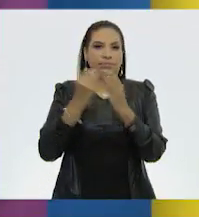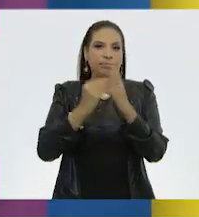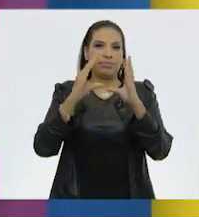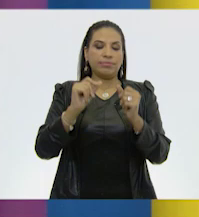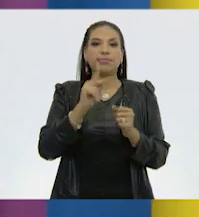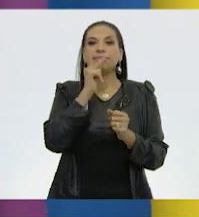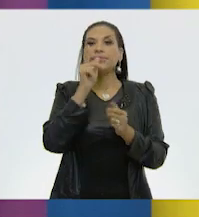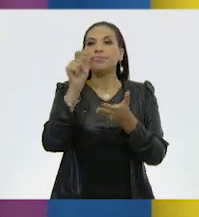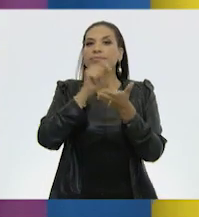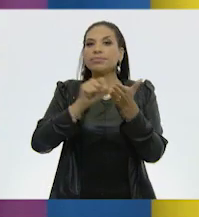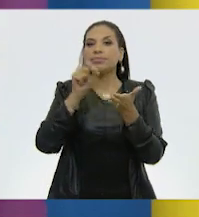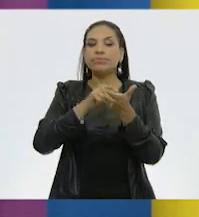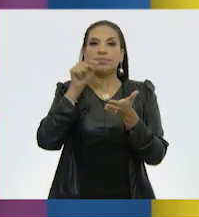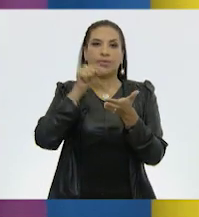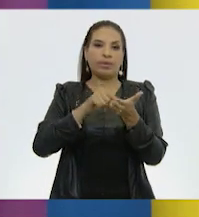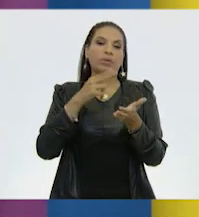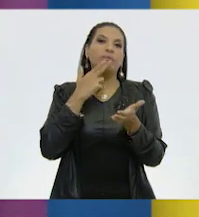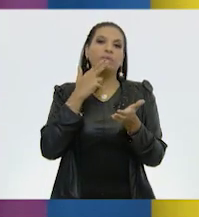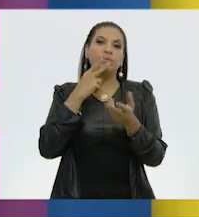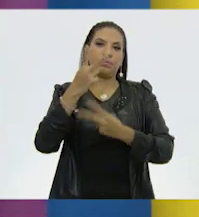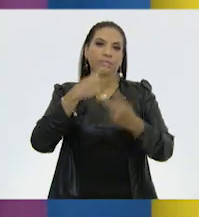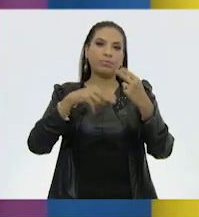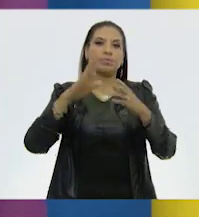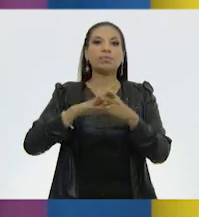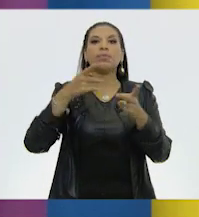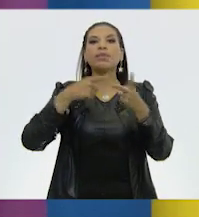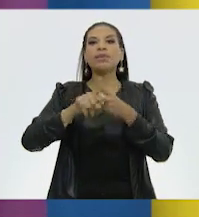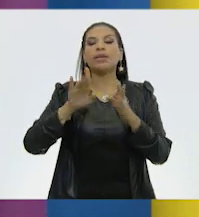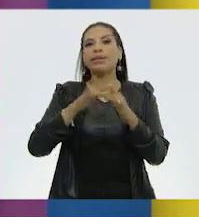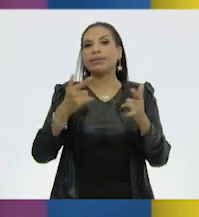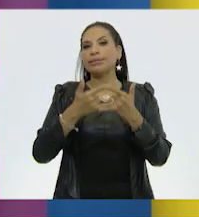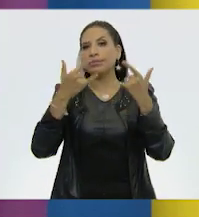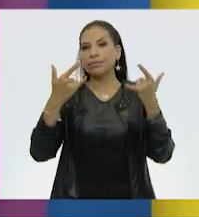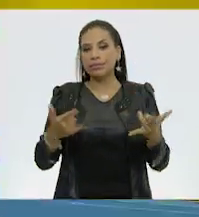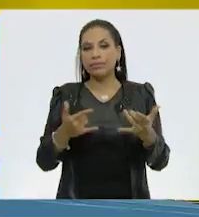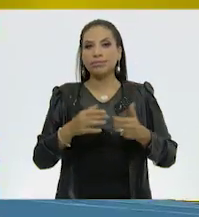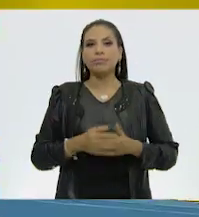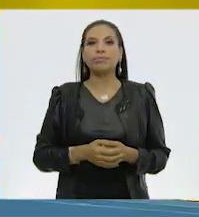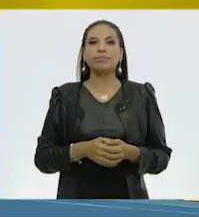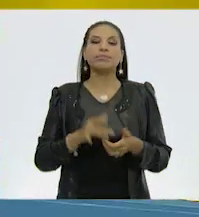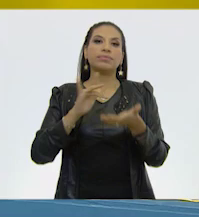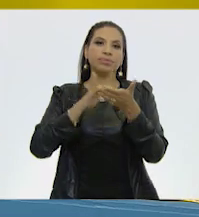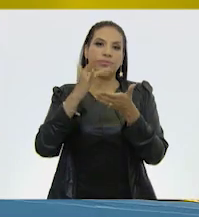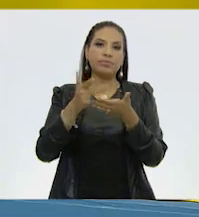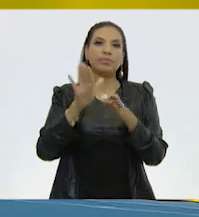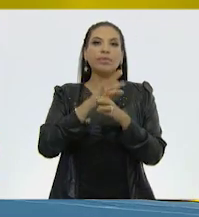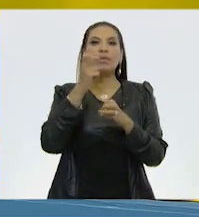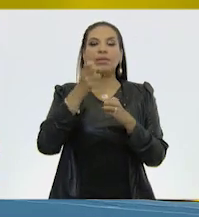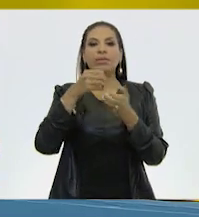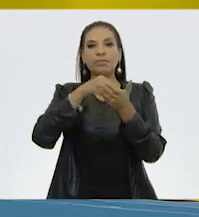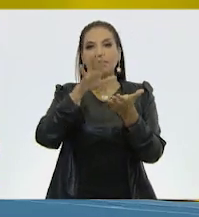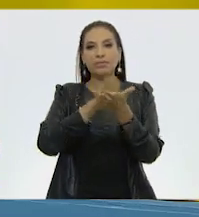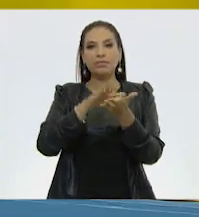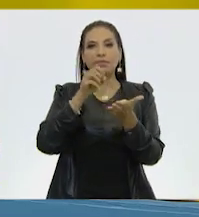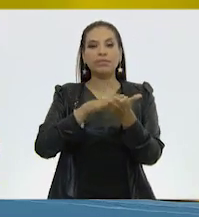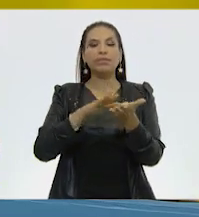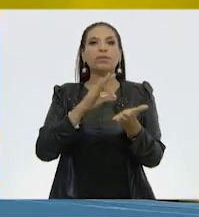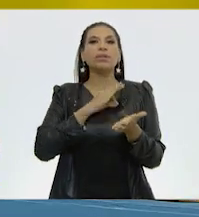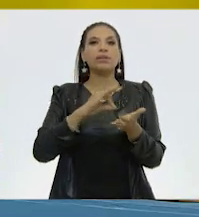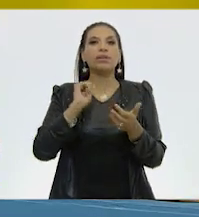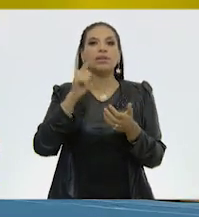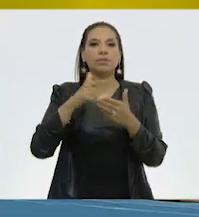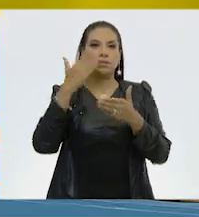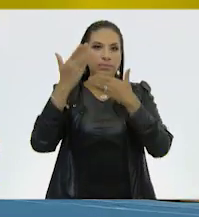la palabra escrita es la que favorece el surgimiento de la historia. Gracias a esos registros ha sido